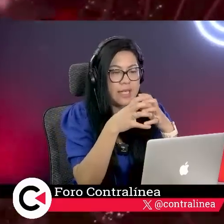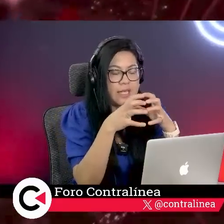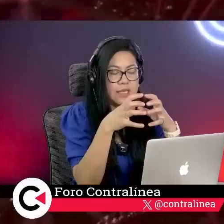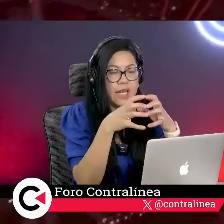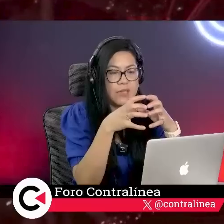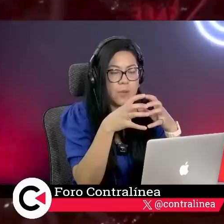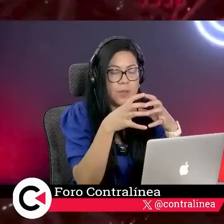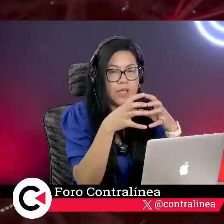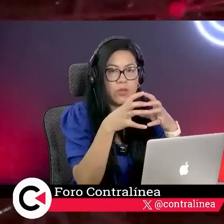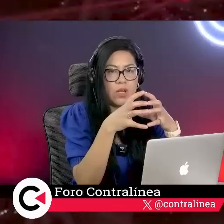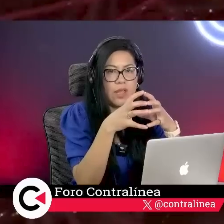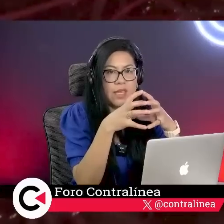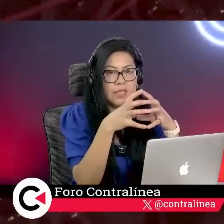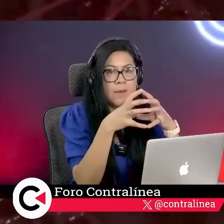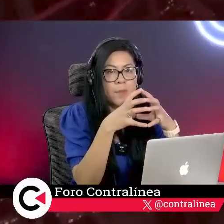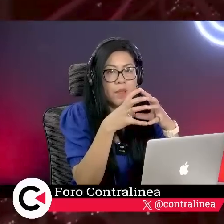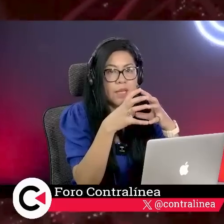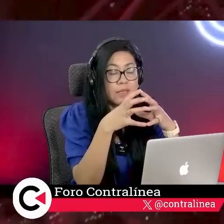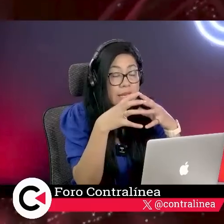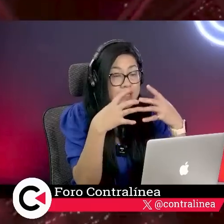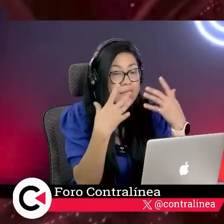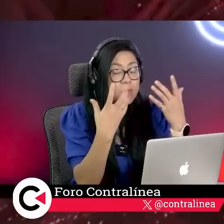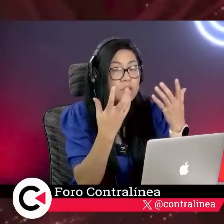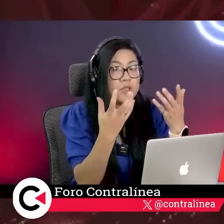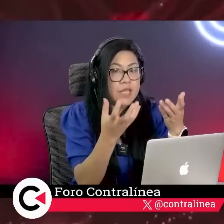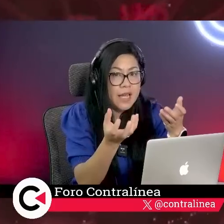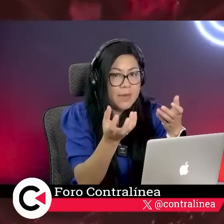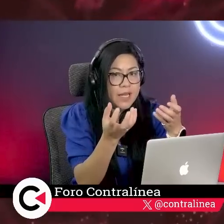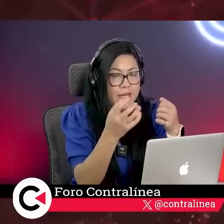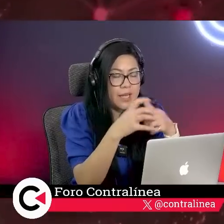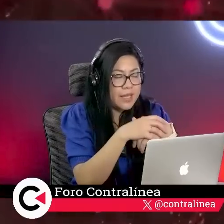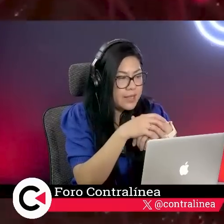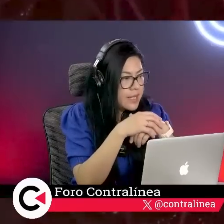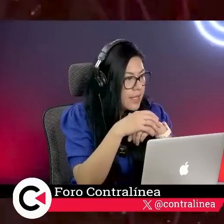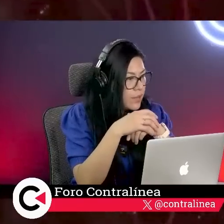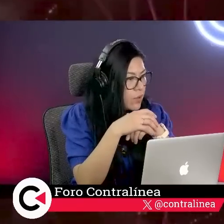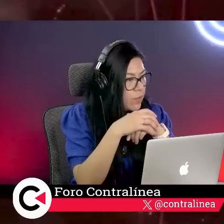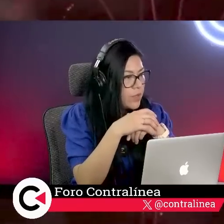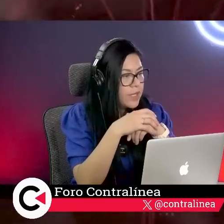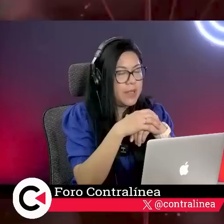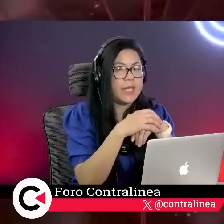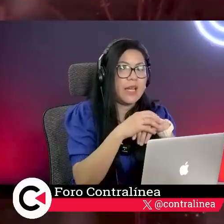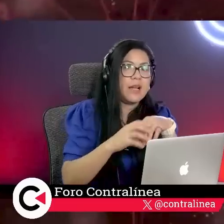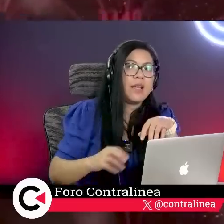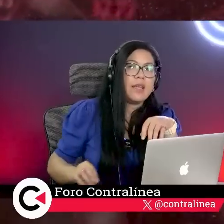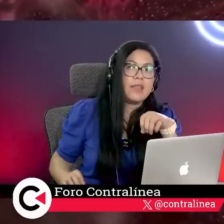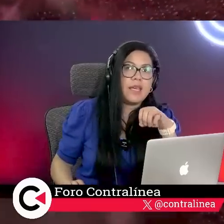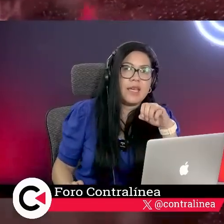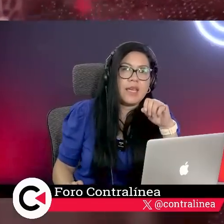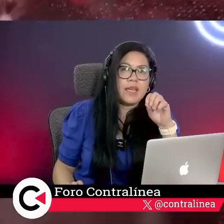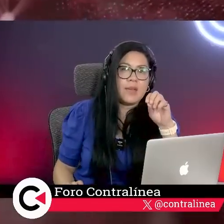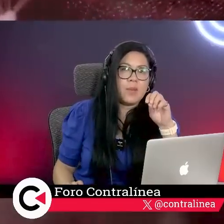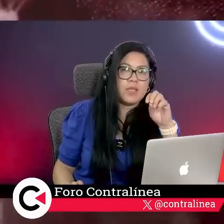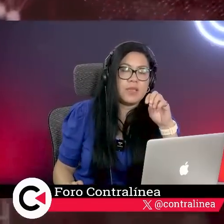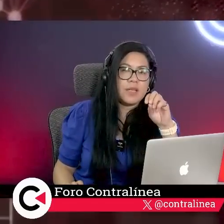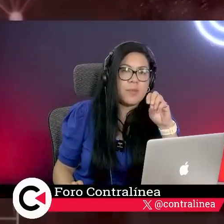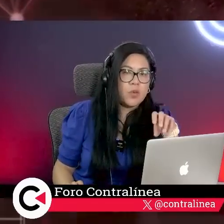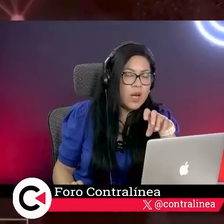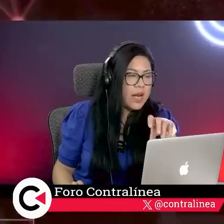de inteligencia de las propias autoridades, que es responsable este grupo criminal